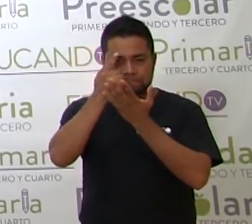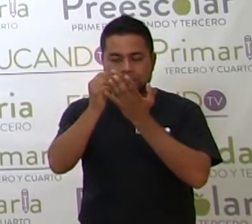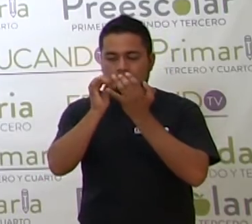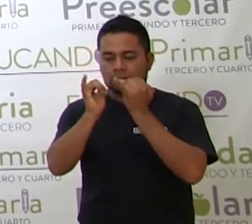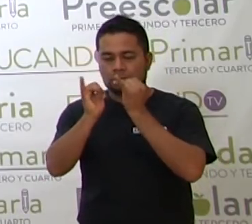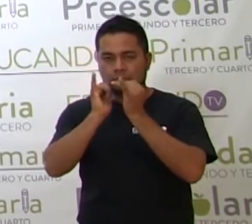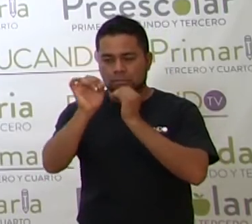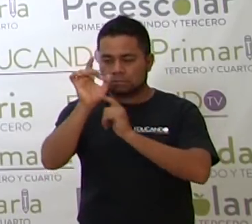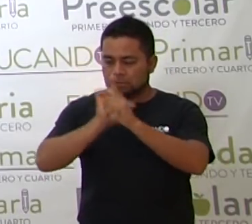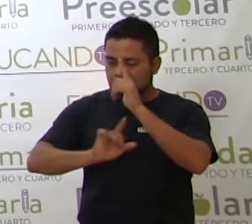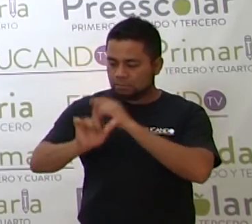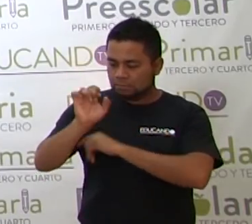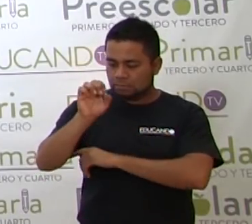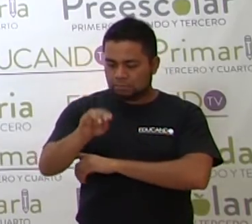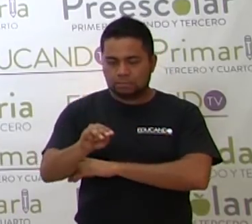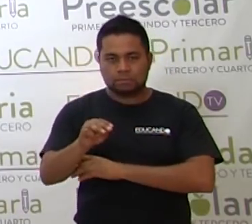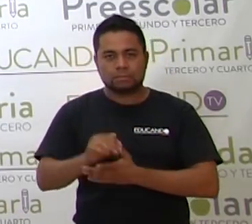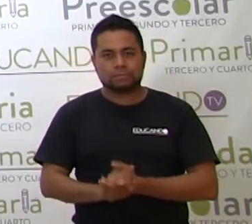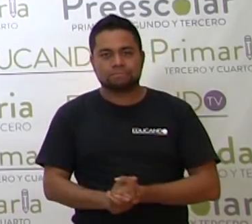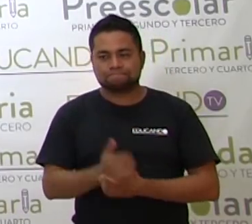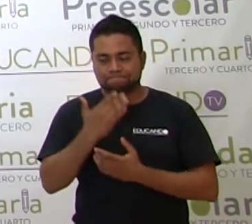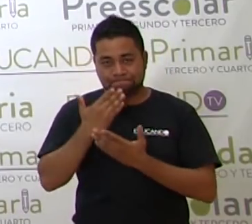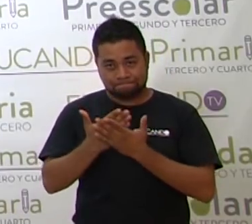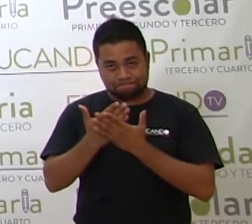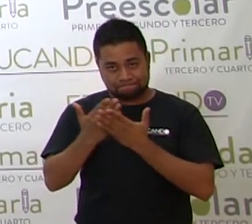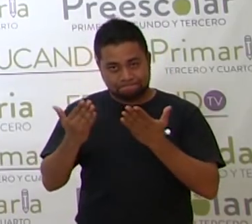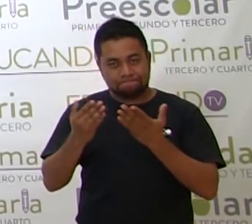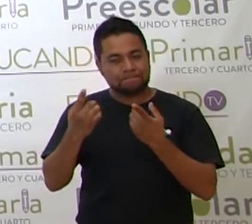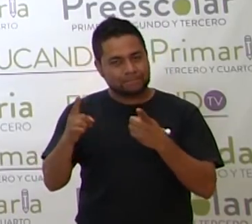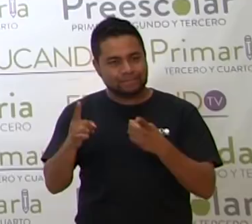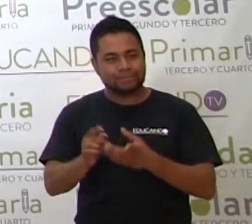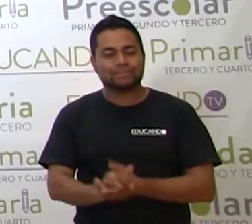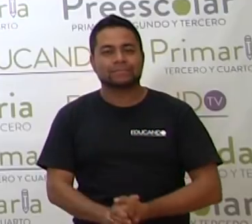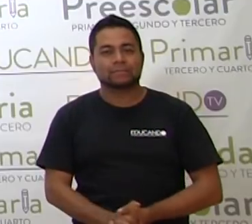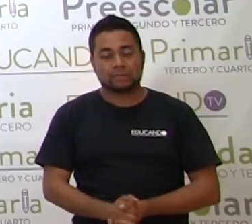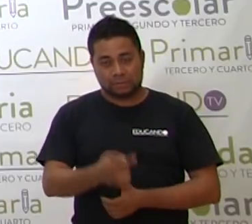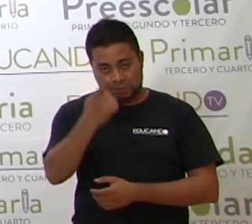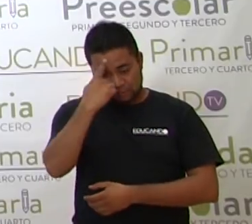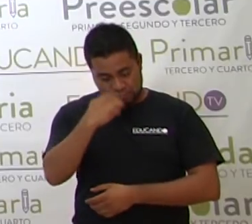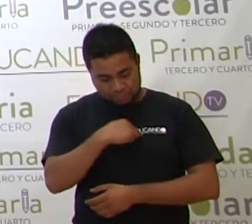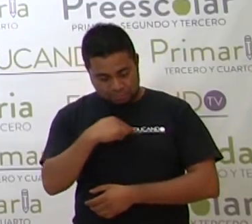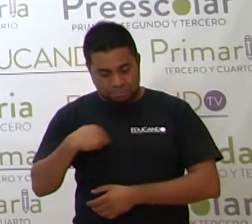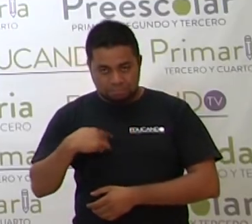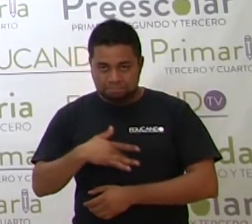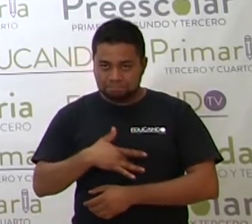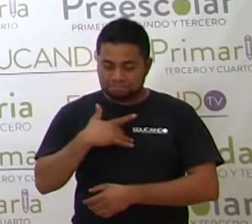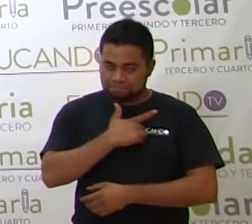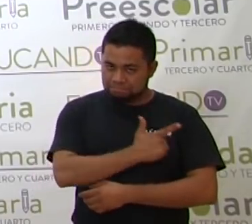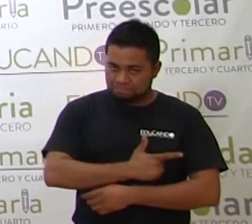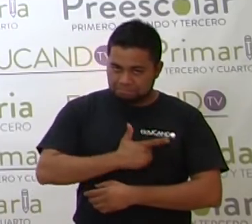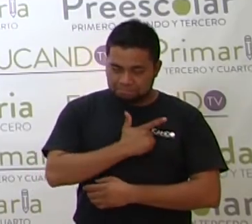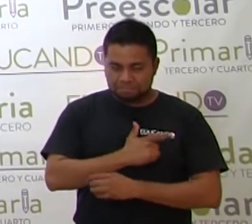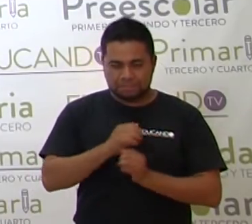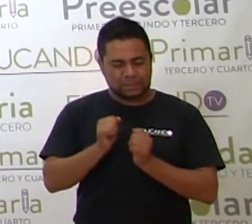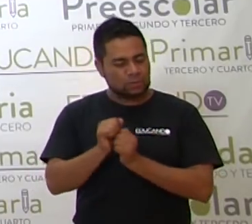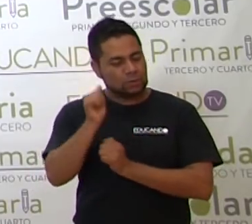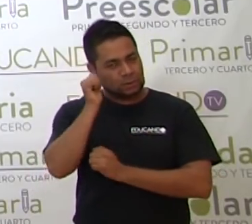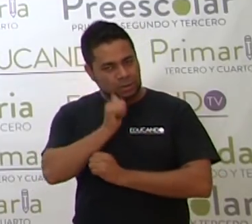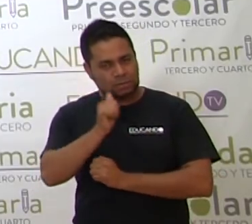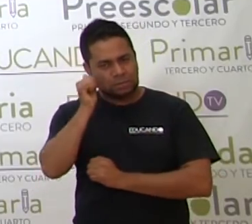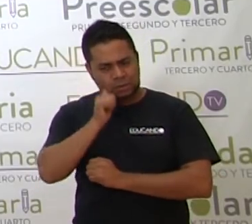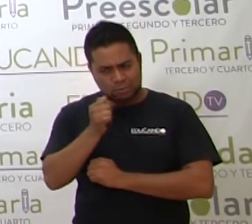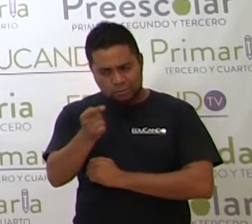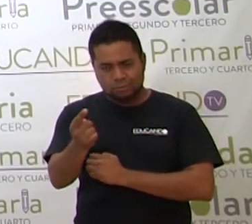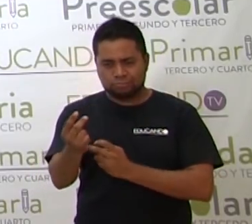interpretación en lengua de señas mexicanas. Bienvenido, David. Para nosotros es un gusto, como siempre, niños y niñas, el que nos